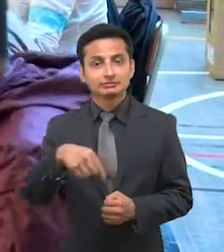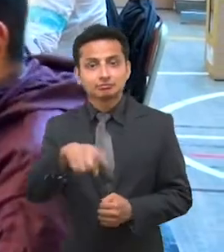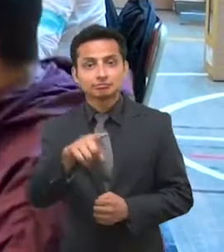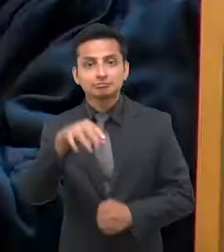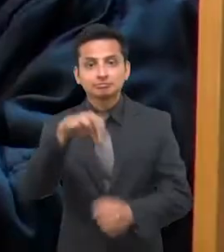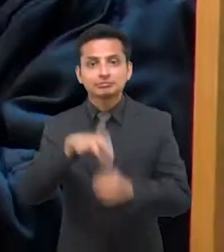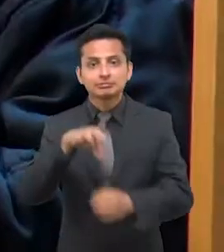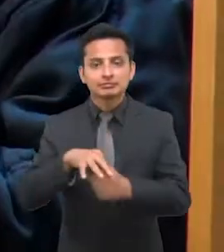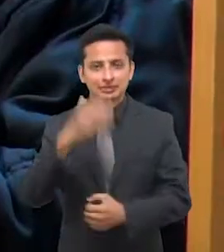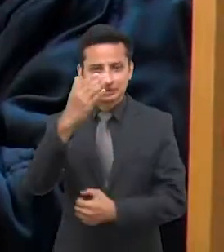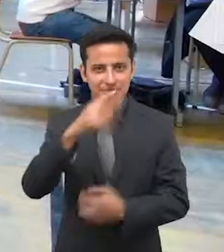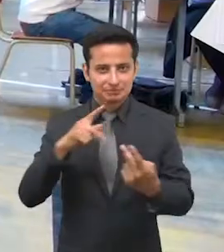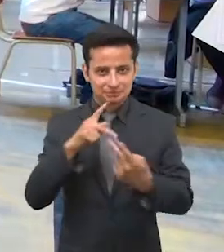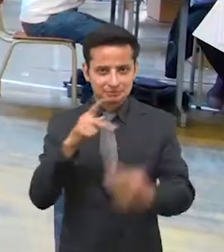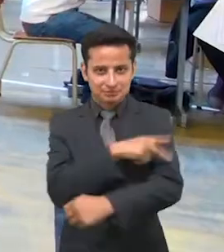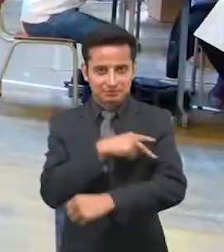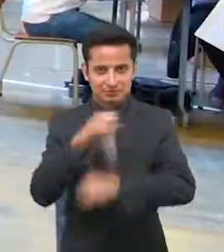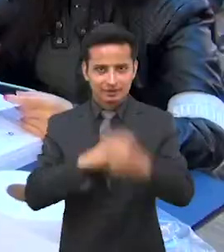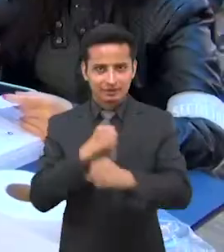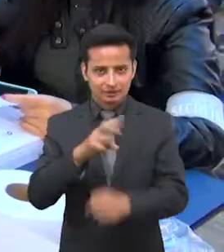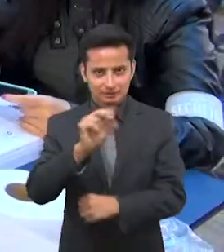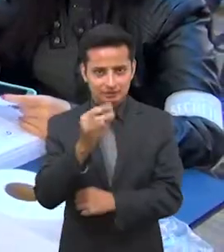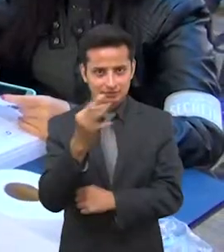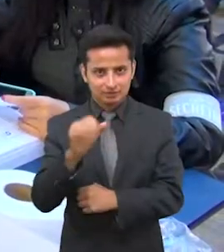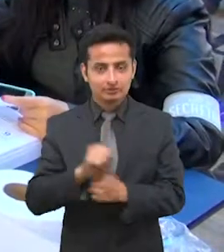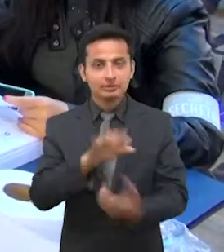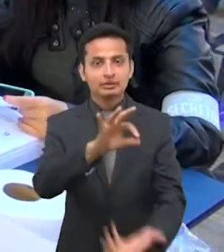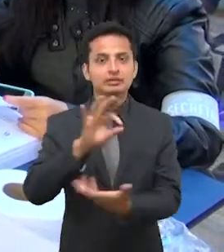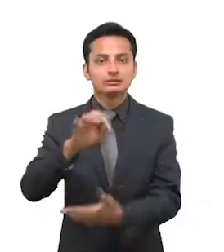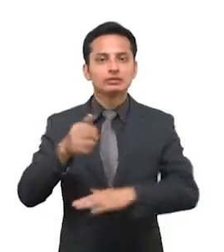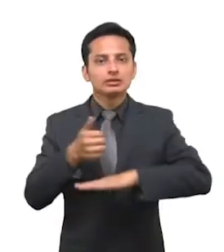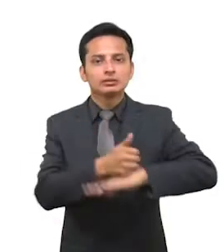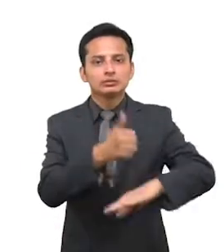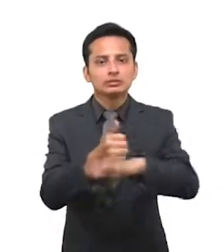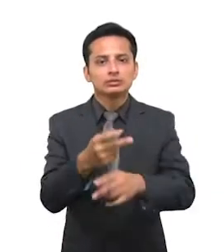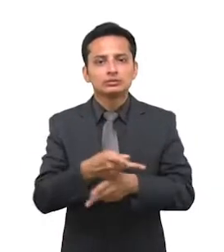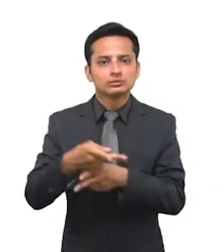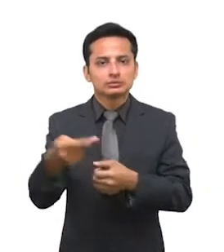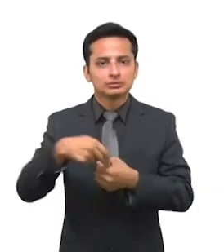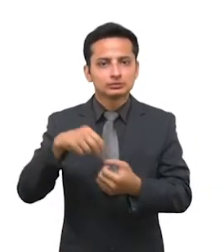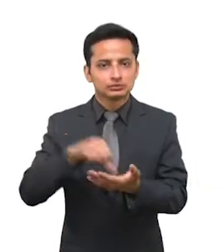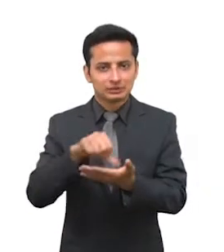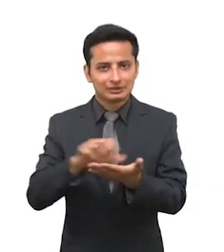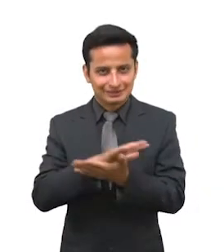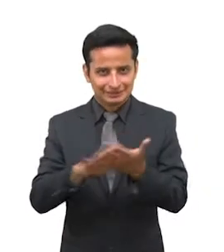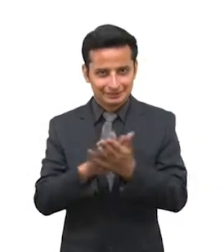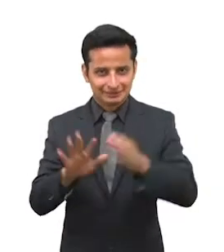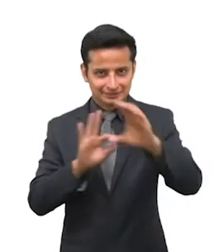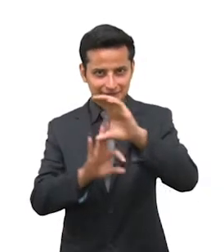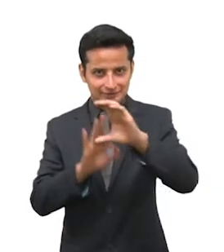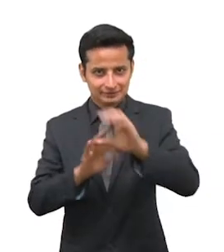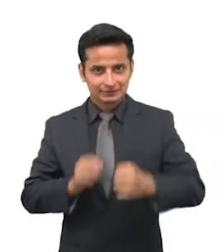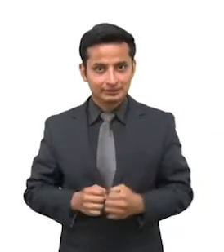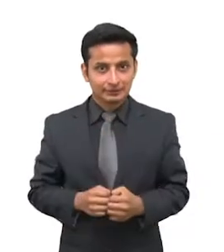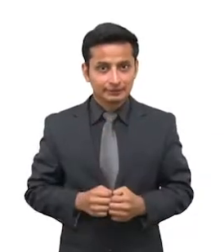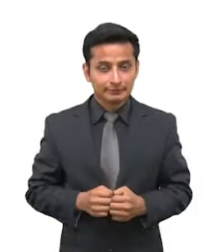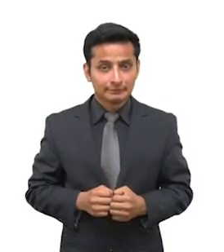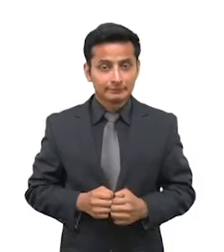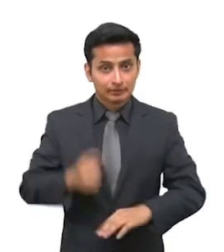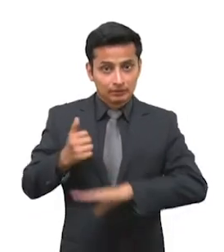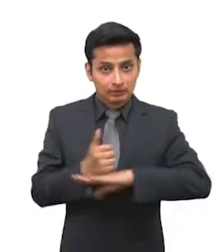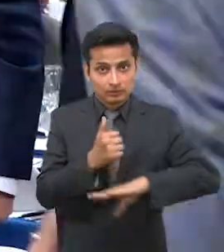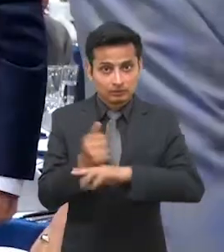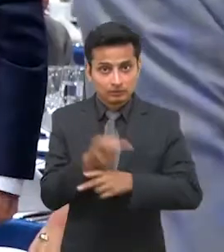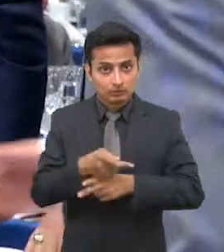con miras a las elecciones seccionales 2019 y elección de consejeras y consejeros del Consejo de Participación Ciudadana y Control Social,